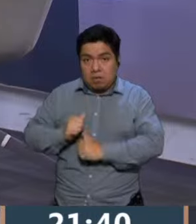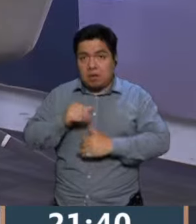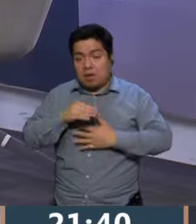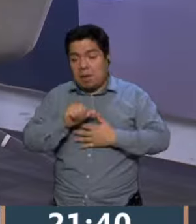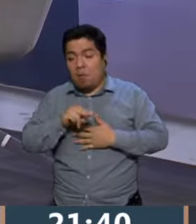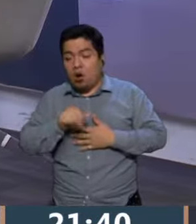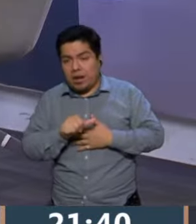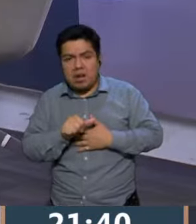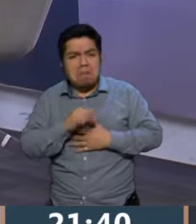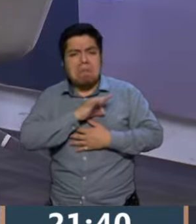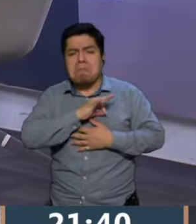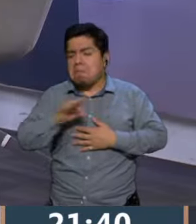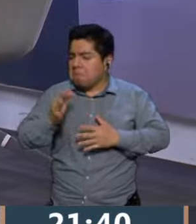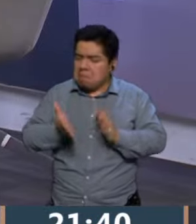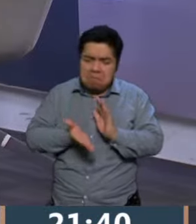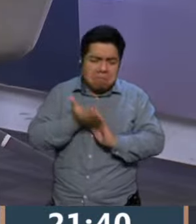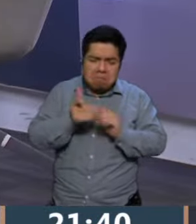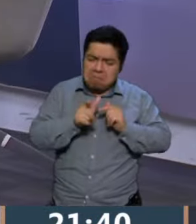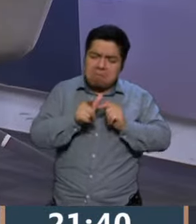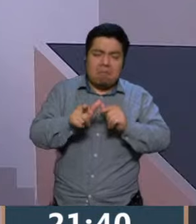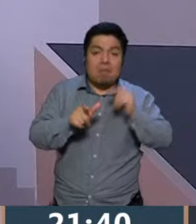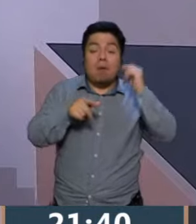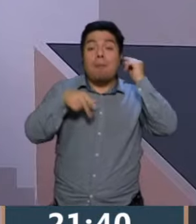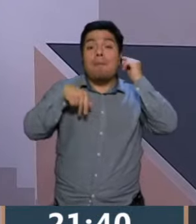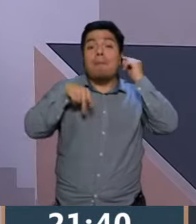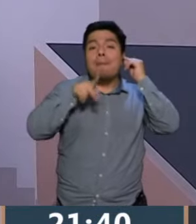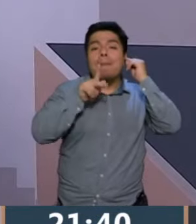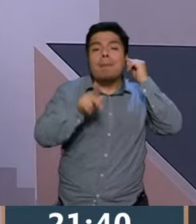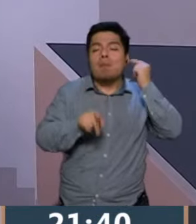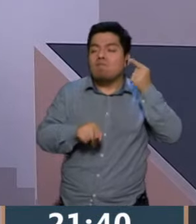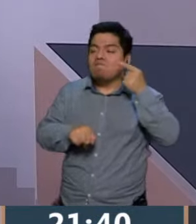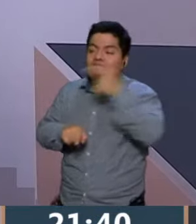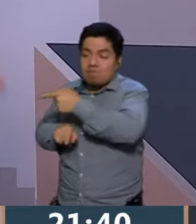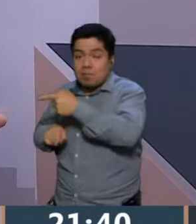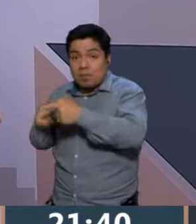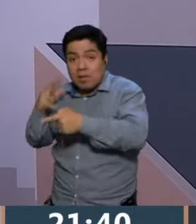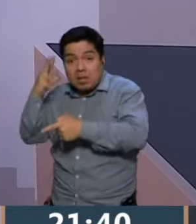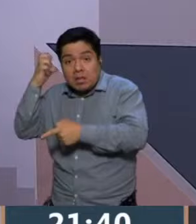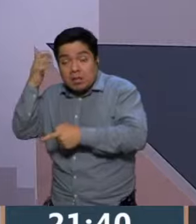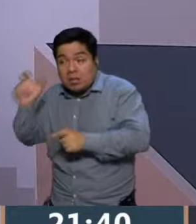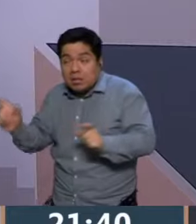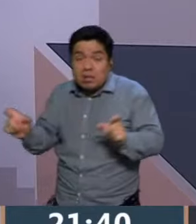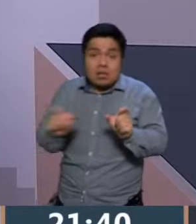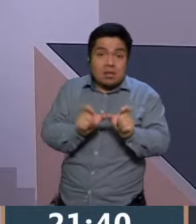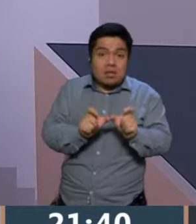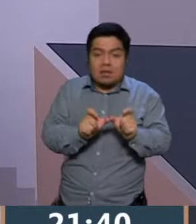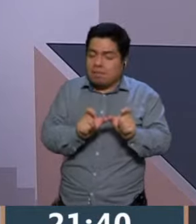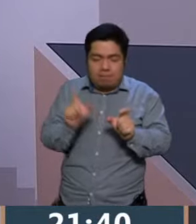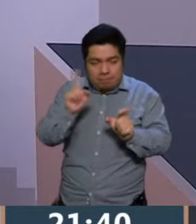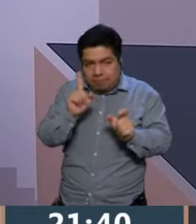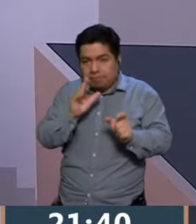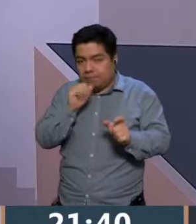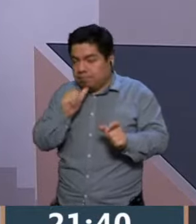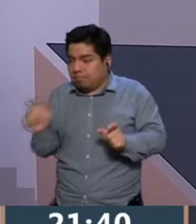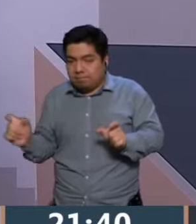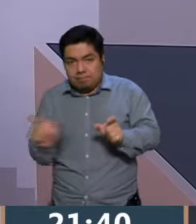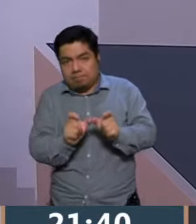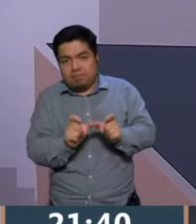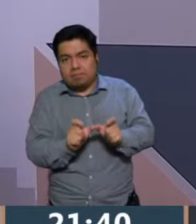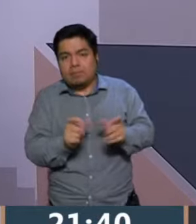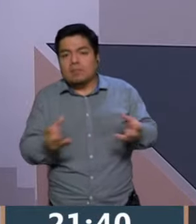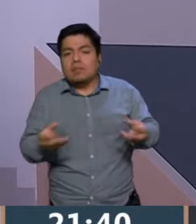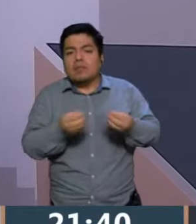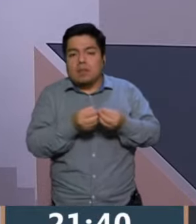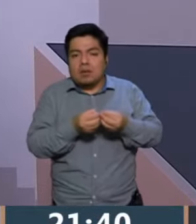con este discurso del cártel inmobiliario en tanto no señalen más bien al candidato de Tajuada con